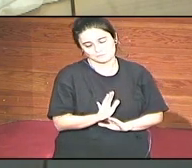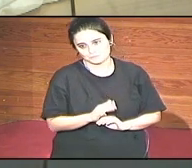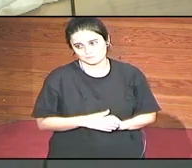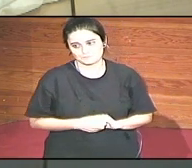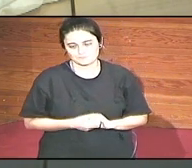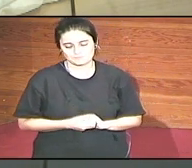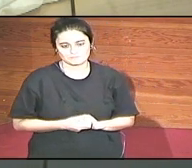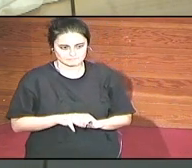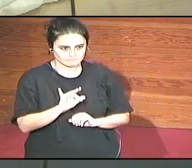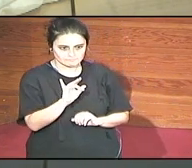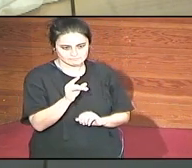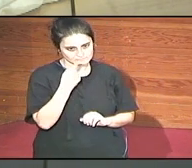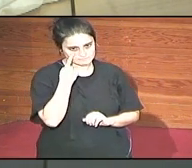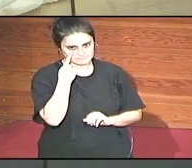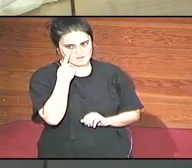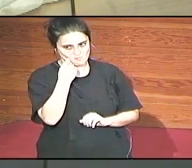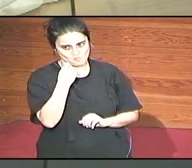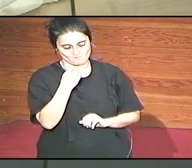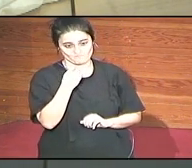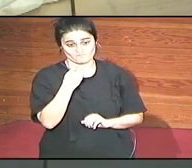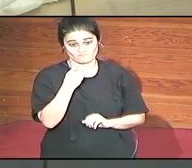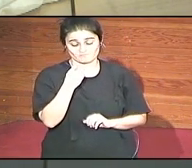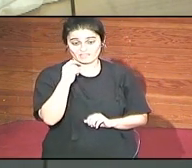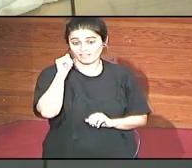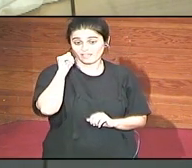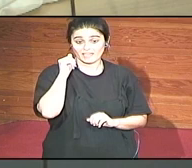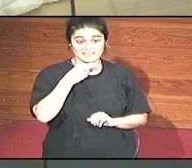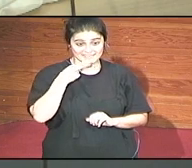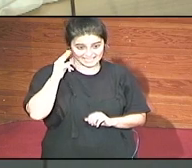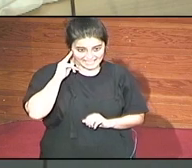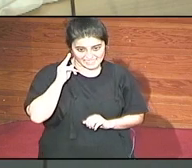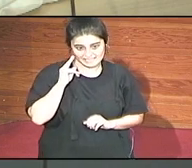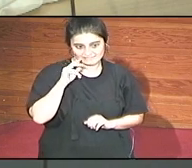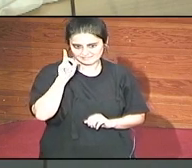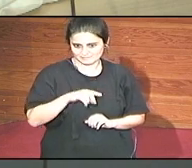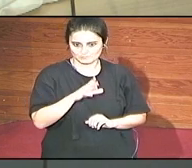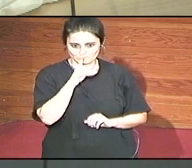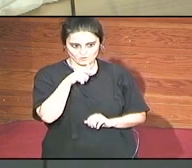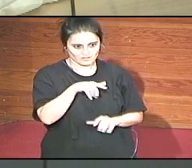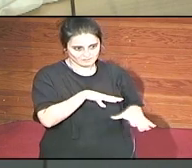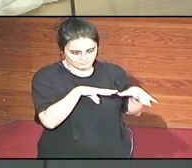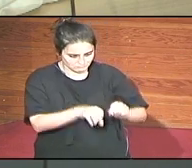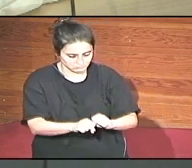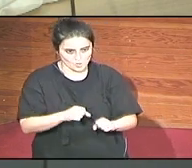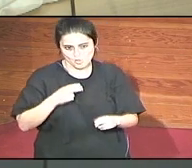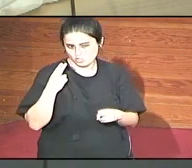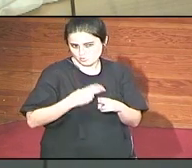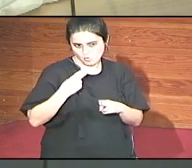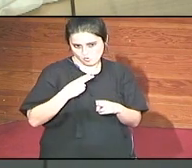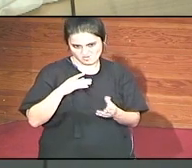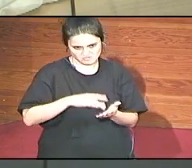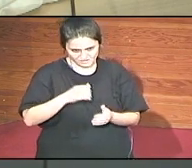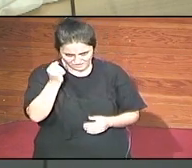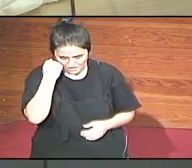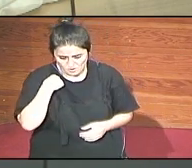pero si lo notas en muchos sitios en nigeria también donde la colonización fue muy dura el abuso el